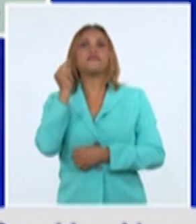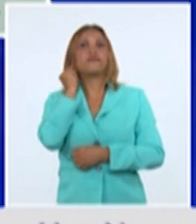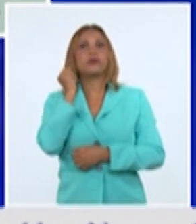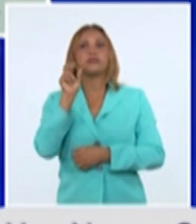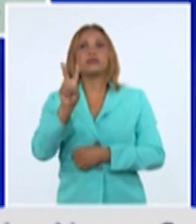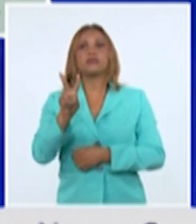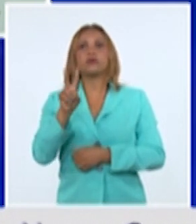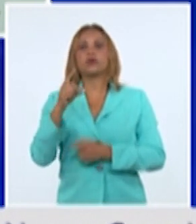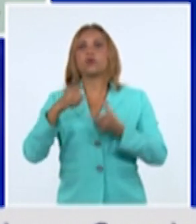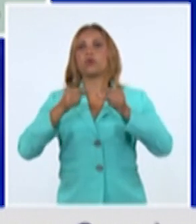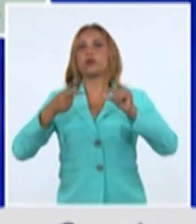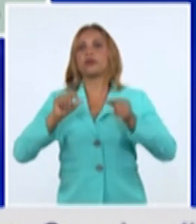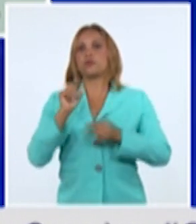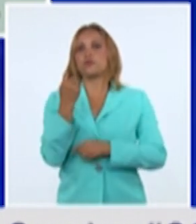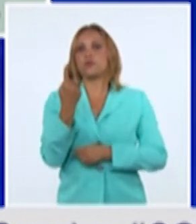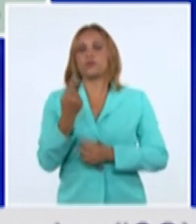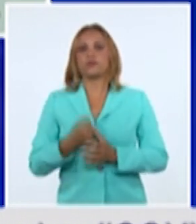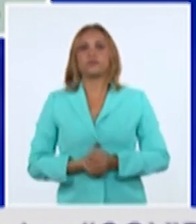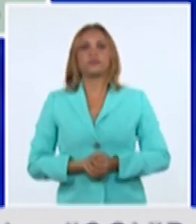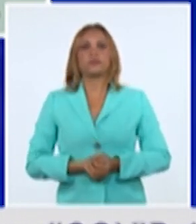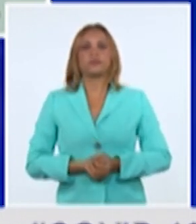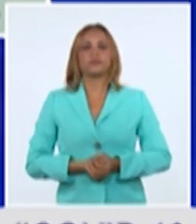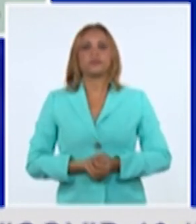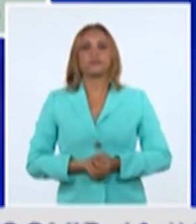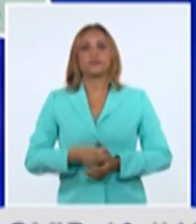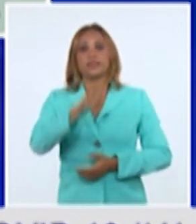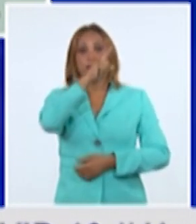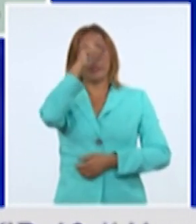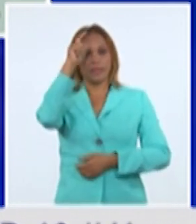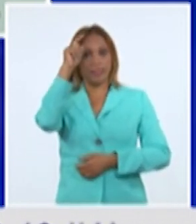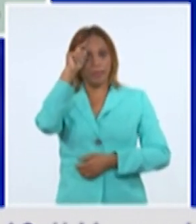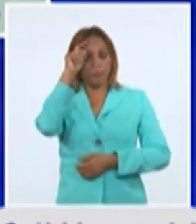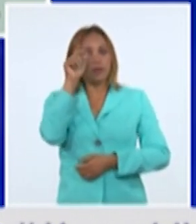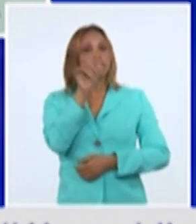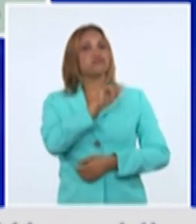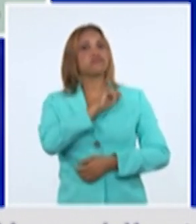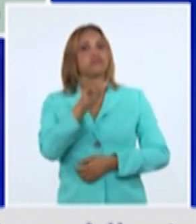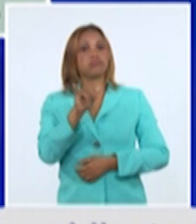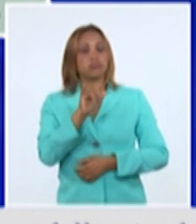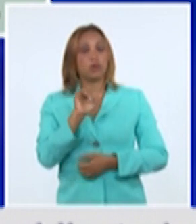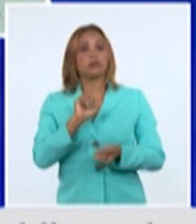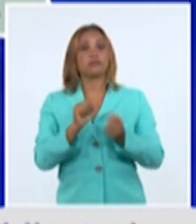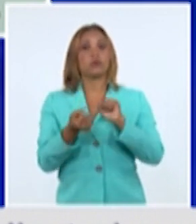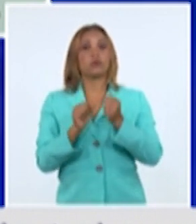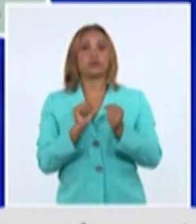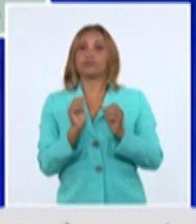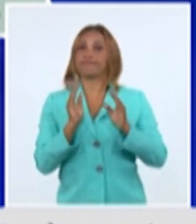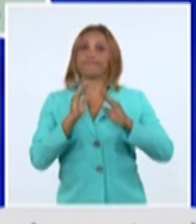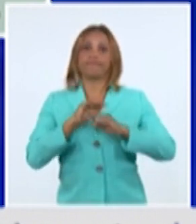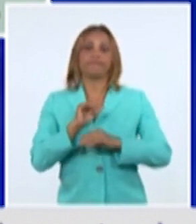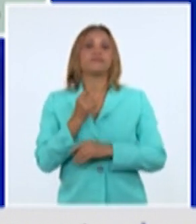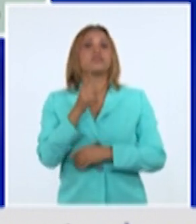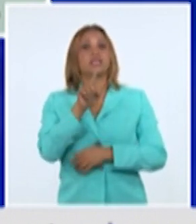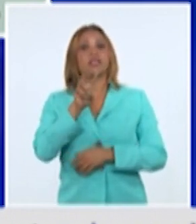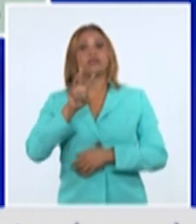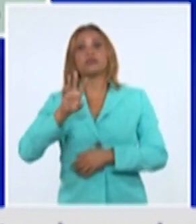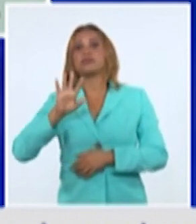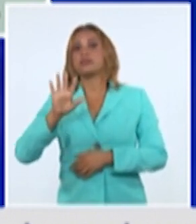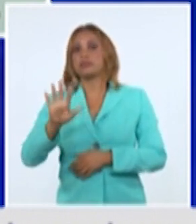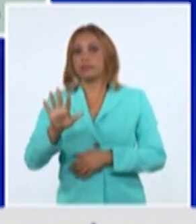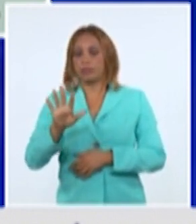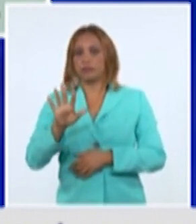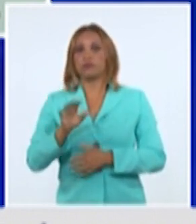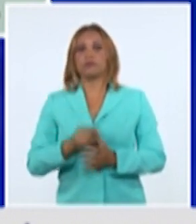de COVID-19. Santi Espíritus igual con una tensa situación epidemiológica, 135 casos